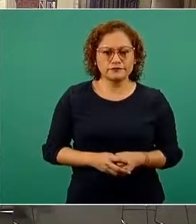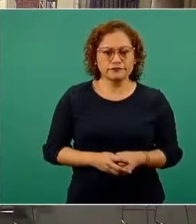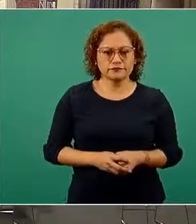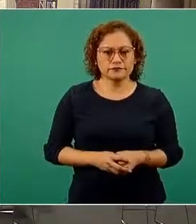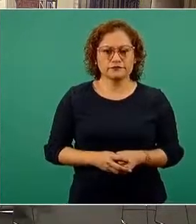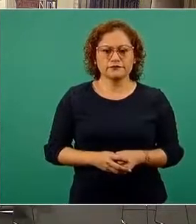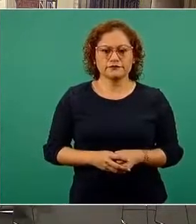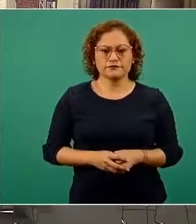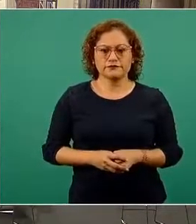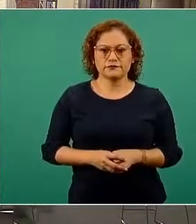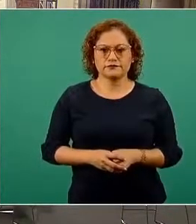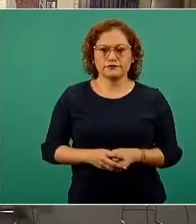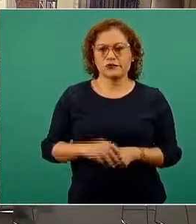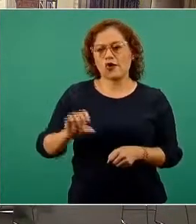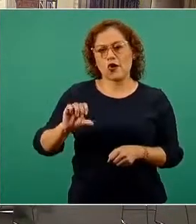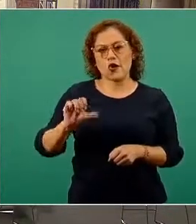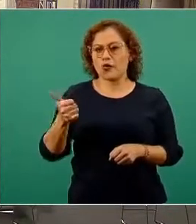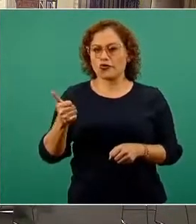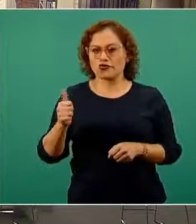extras, las que están en el material extra,